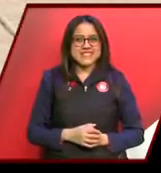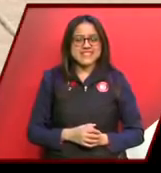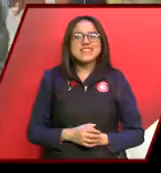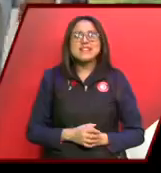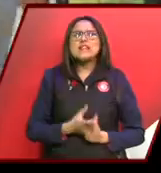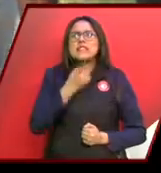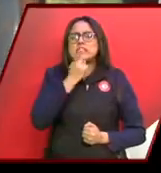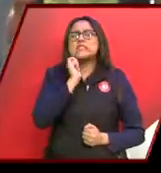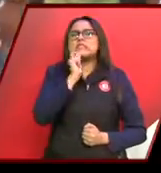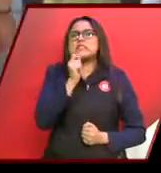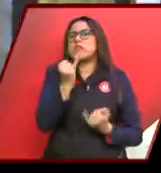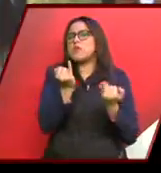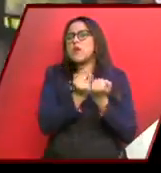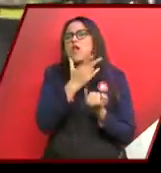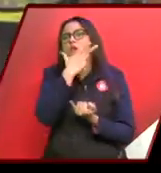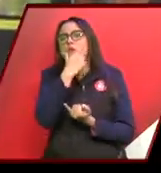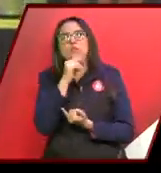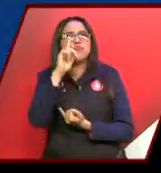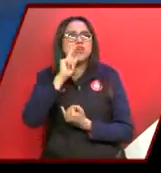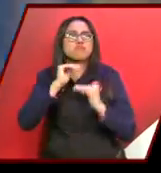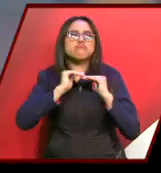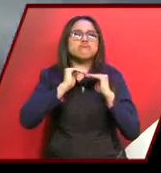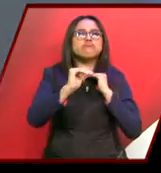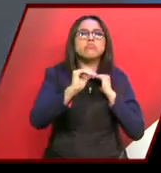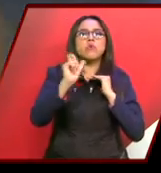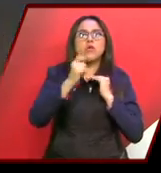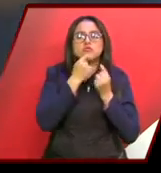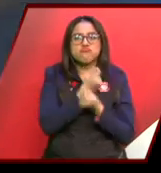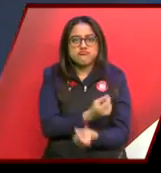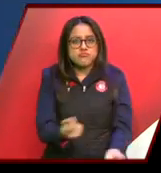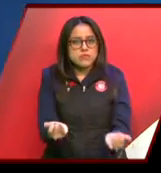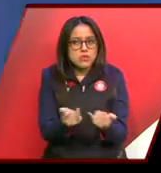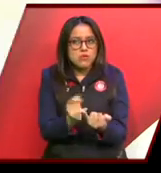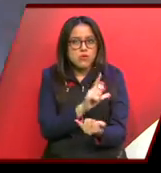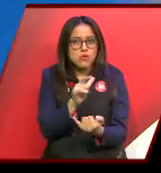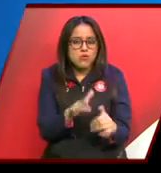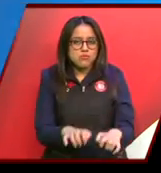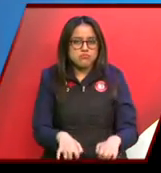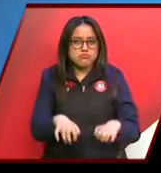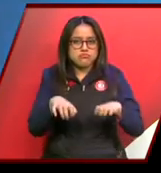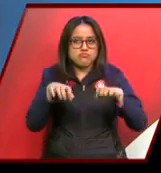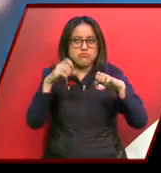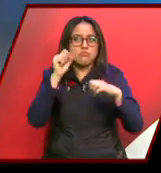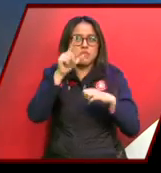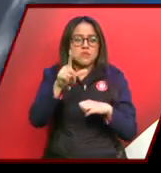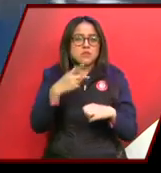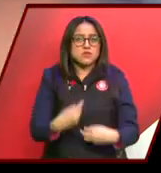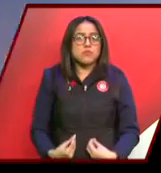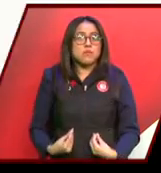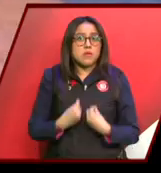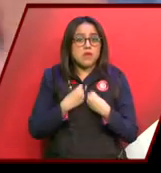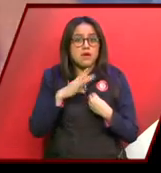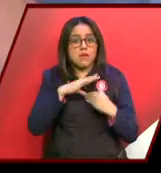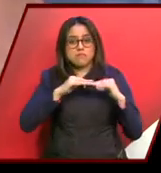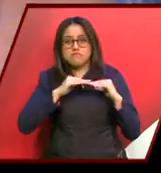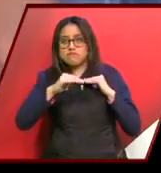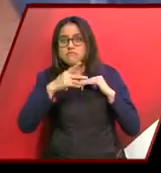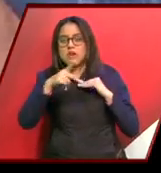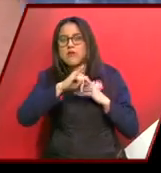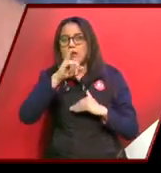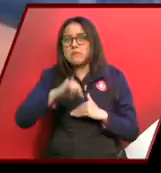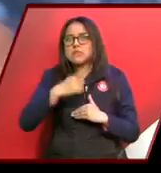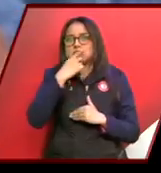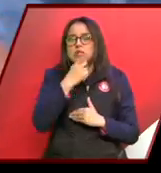Se habla mucho de la equidad entre hombres y mujeres desde la infancia y hasta pasar por todas las etapas de la vida. Pero pocas veces se menciona